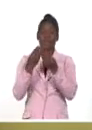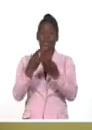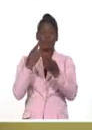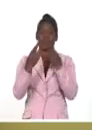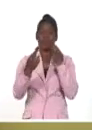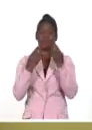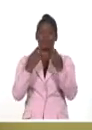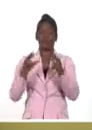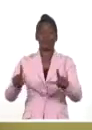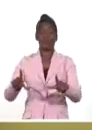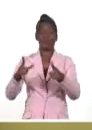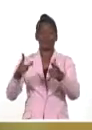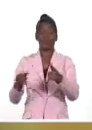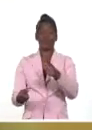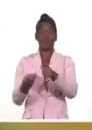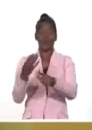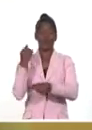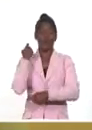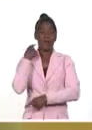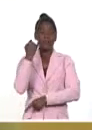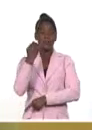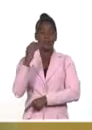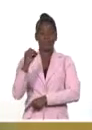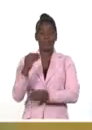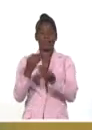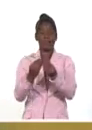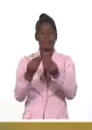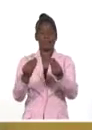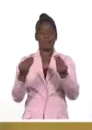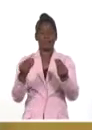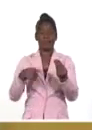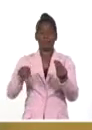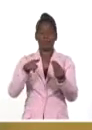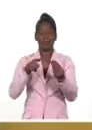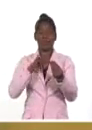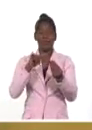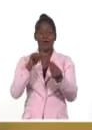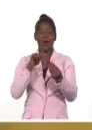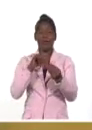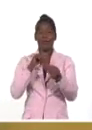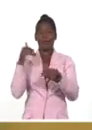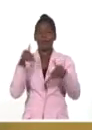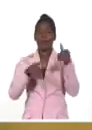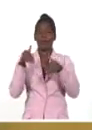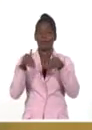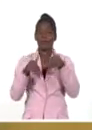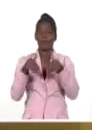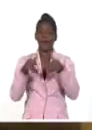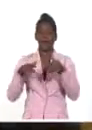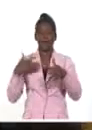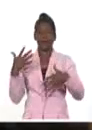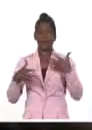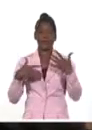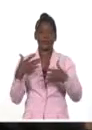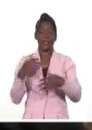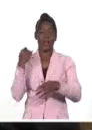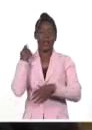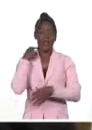aniversario 60 de su creación y trascendieron detalles de un programa de impacto para celebrar estas 6 décadas.